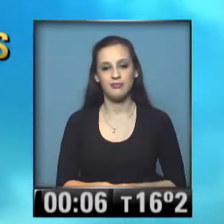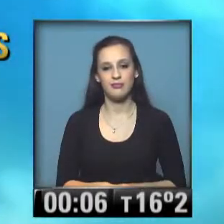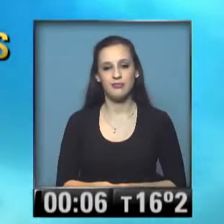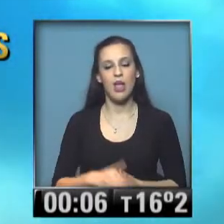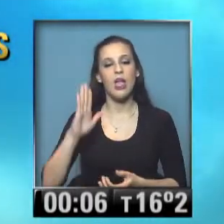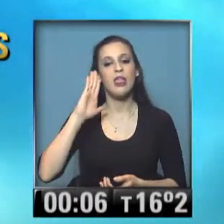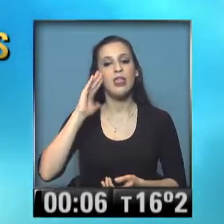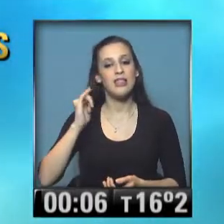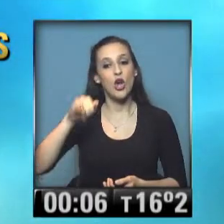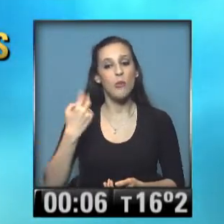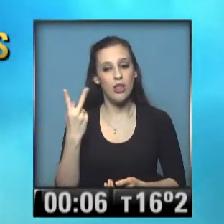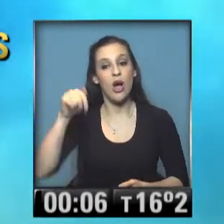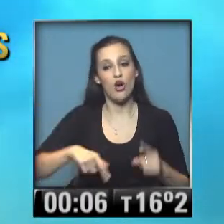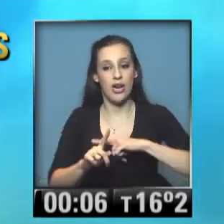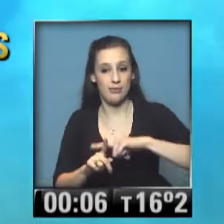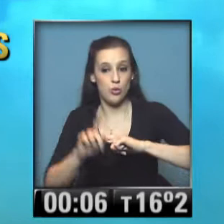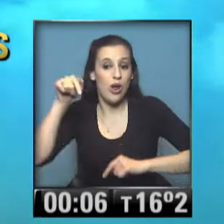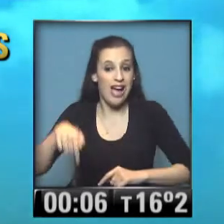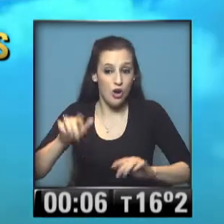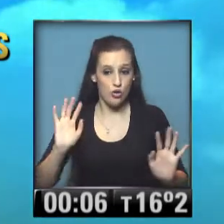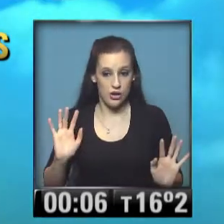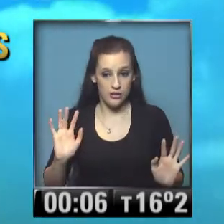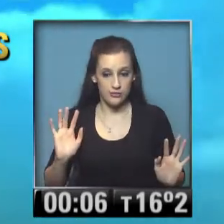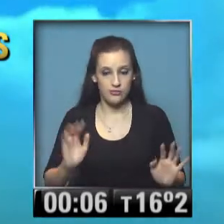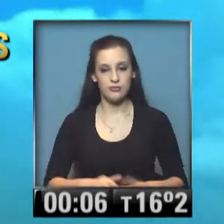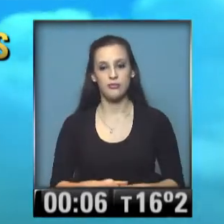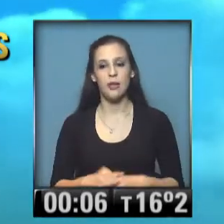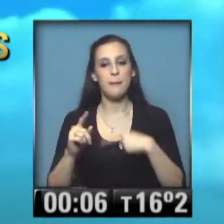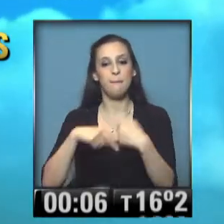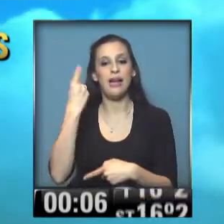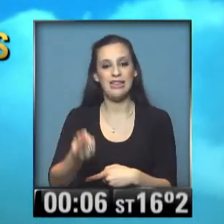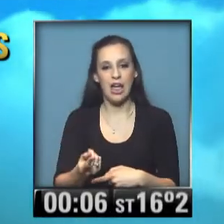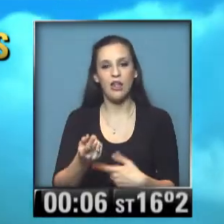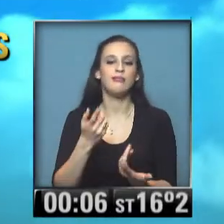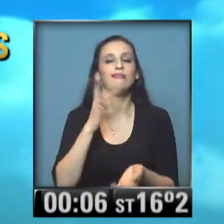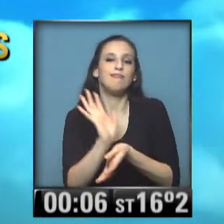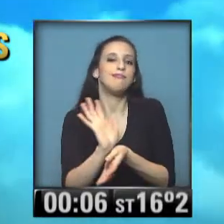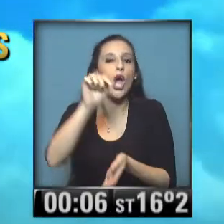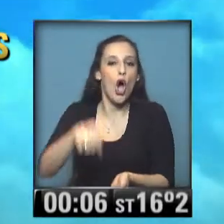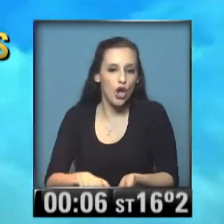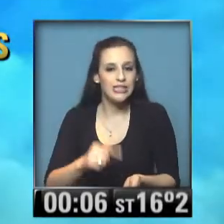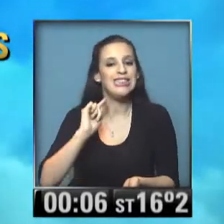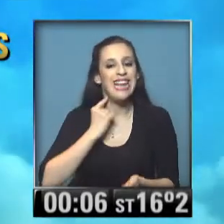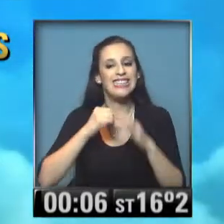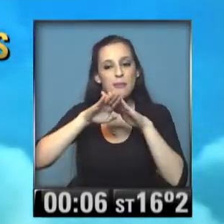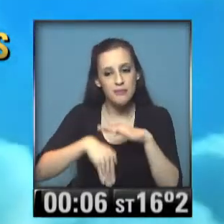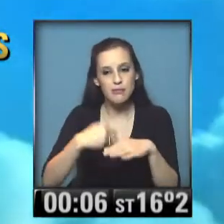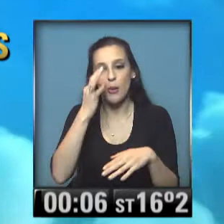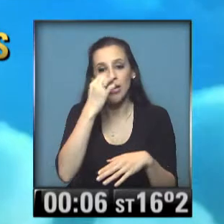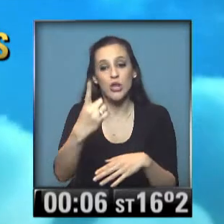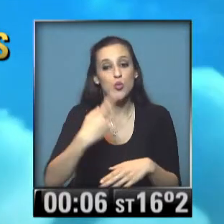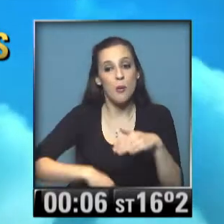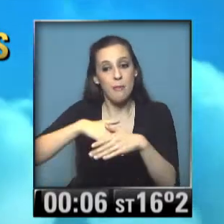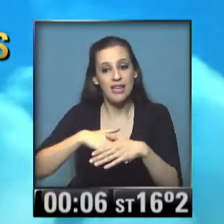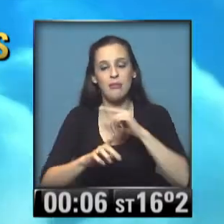16 grados, 2 décimas la temperatura en estos momentos. Mañana, en realidad hoy, 13 la mínima, 21 la máxima